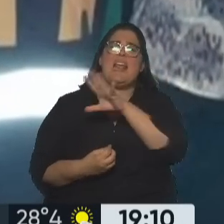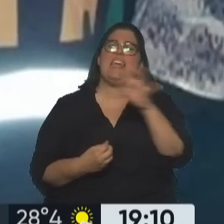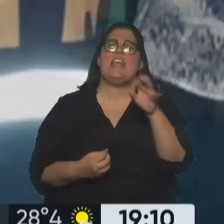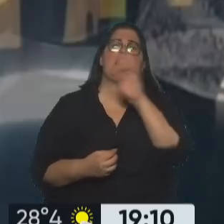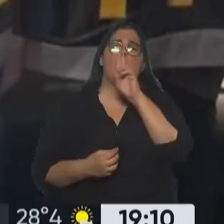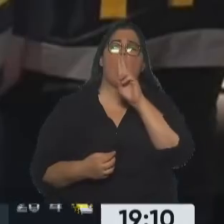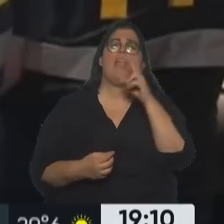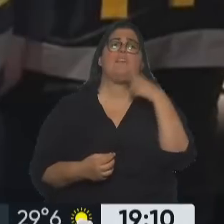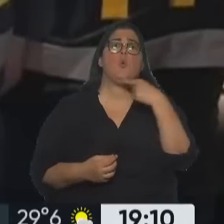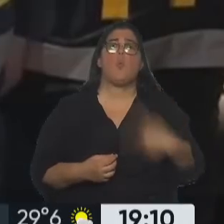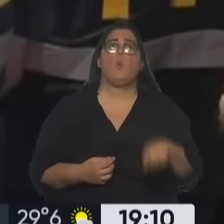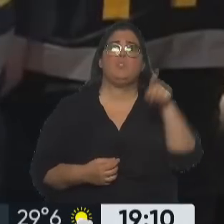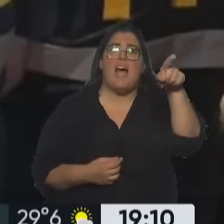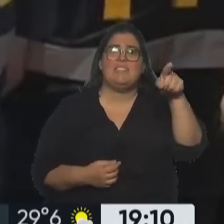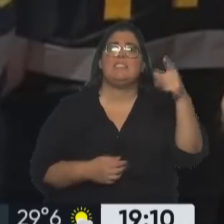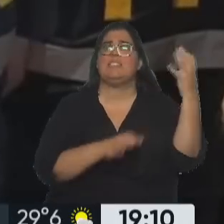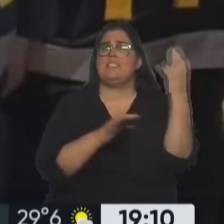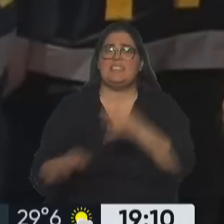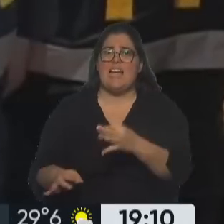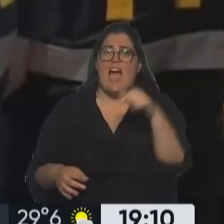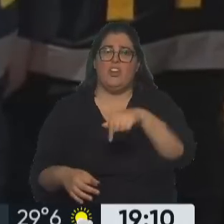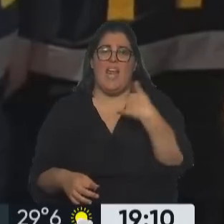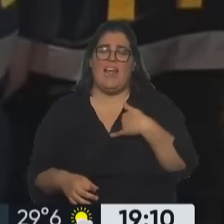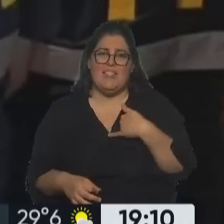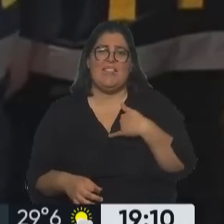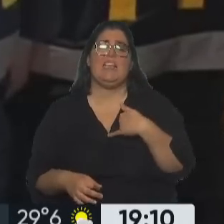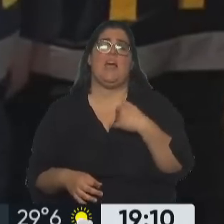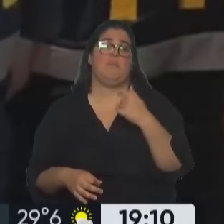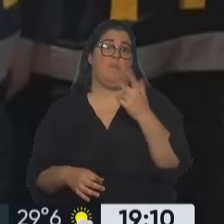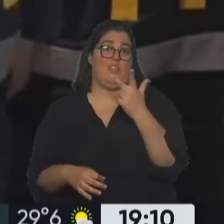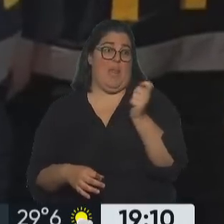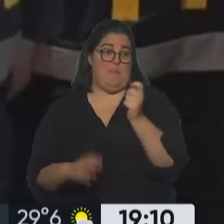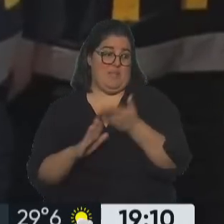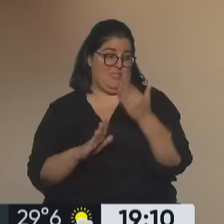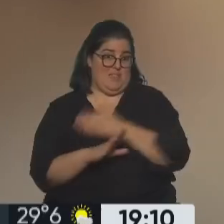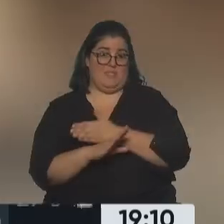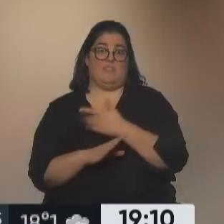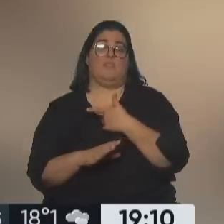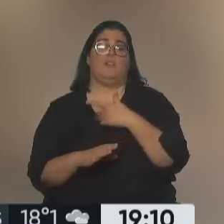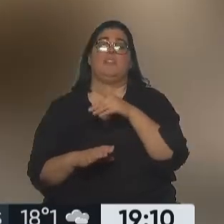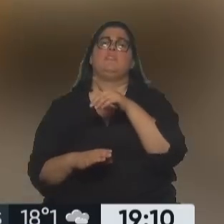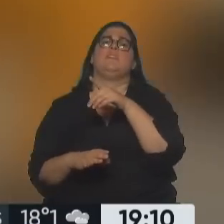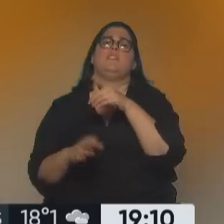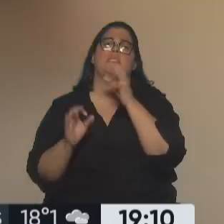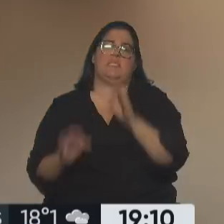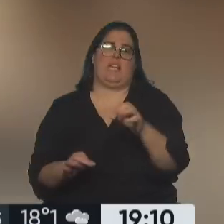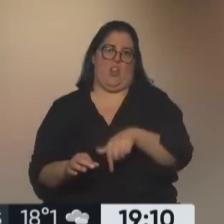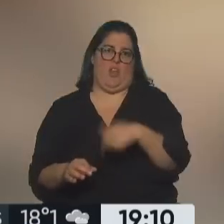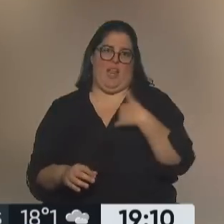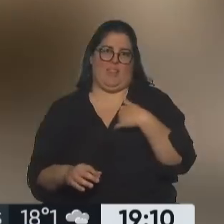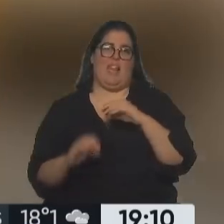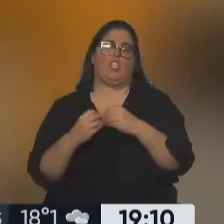rusas de las cuales cinco mil ochocientos lo hicieron en el en los últimos tres meses del año escuchamos la información